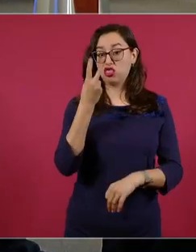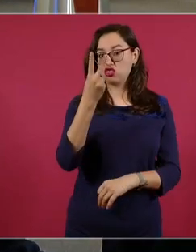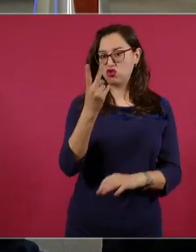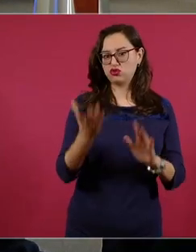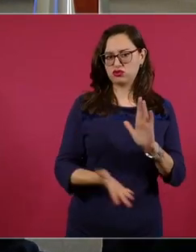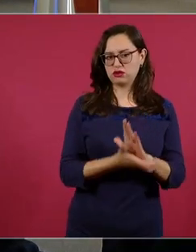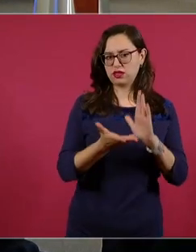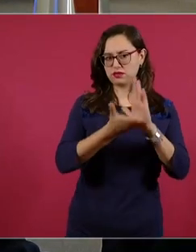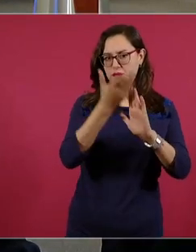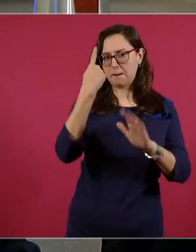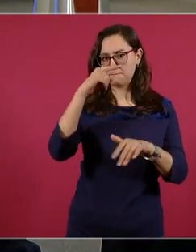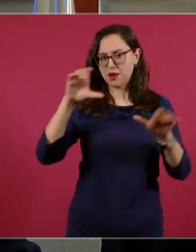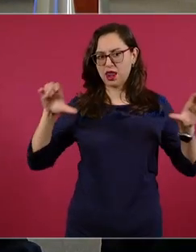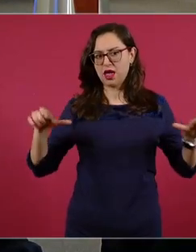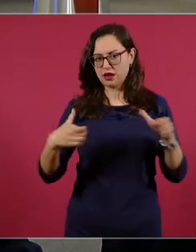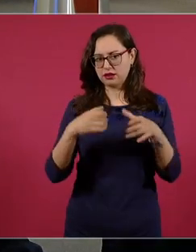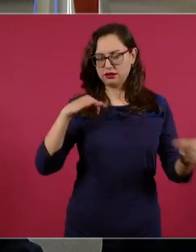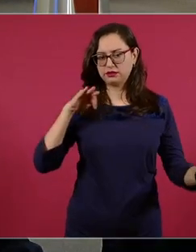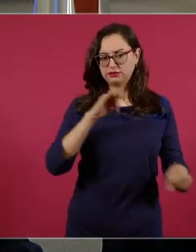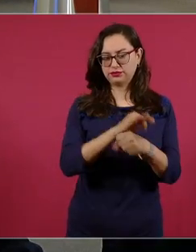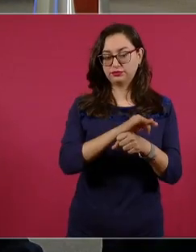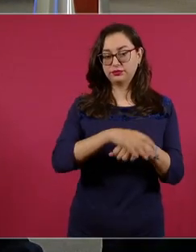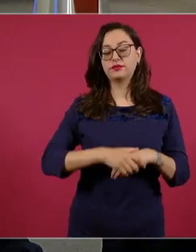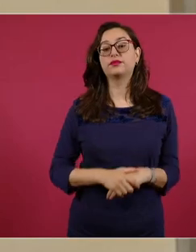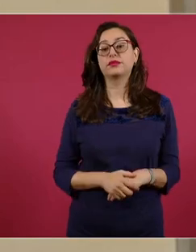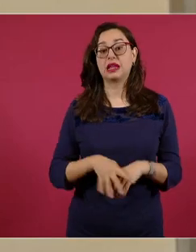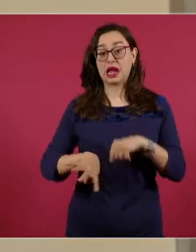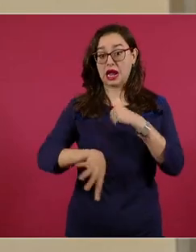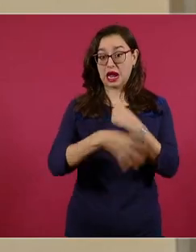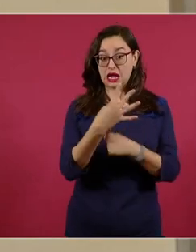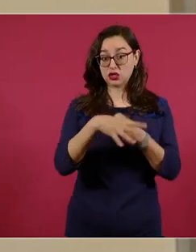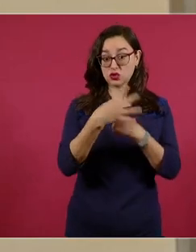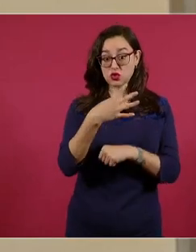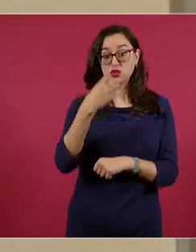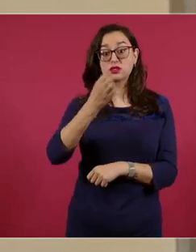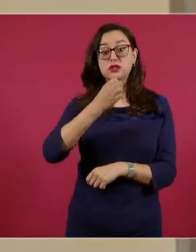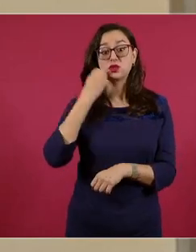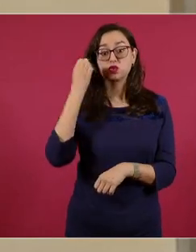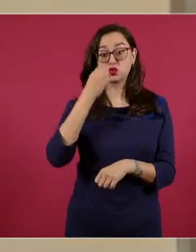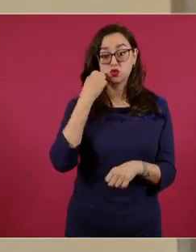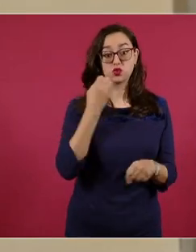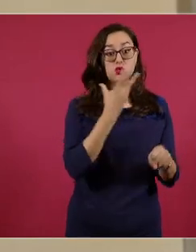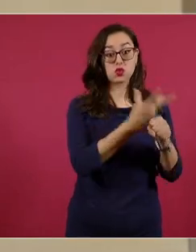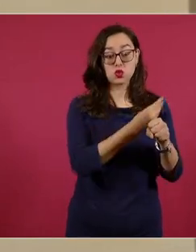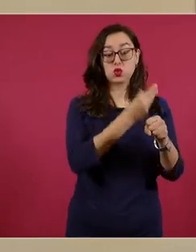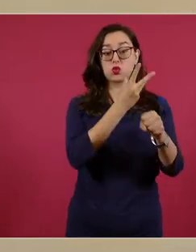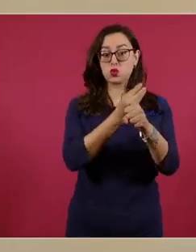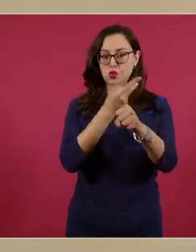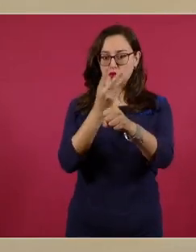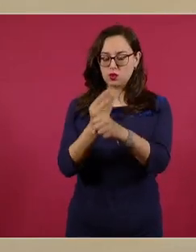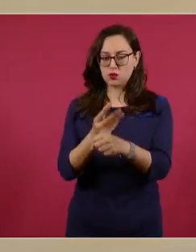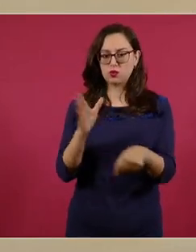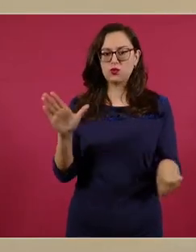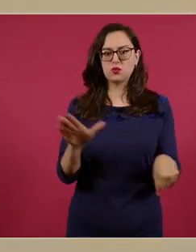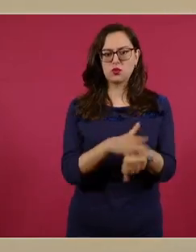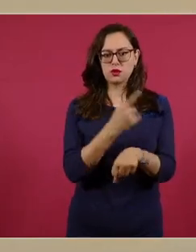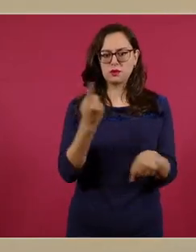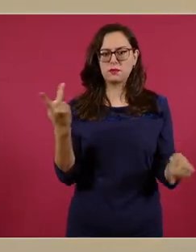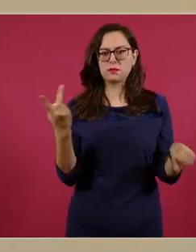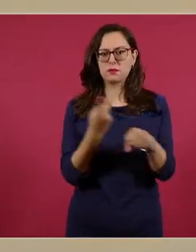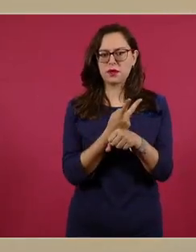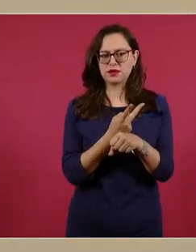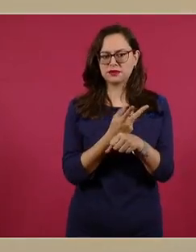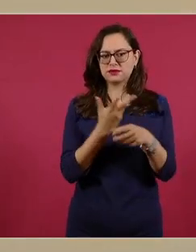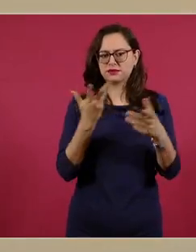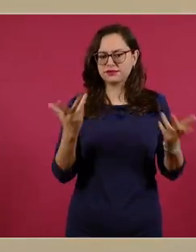en proceso, 14 escuelas. Curiosamente, también escuelas estaban en una parte en derecho